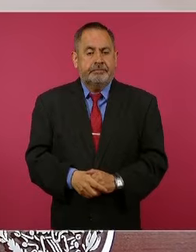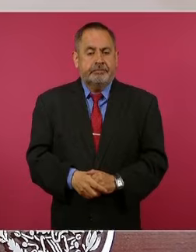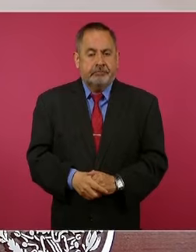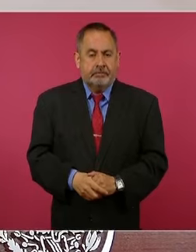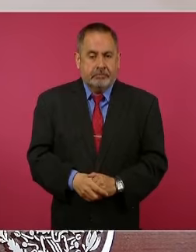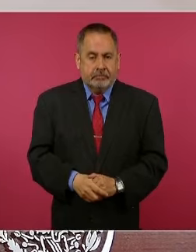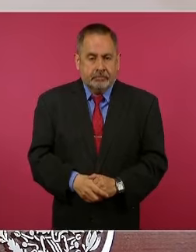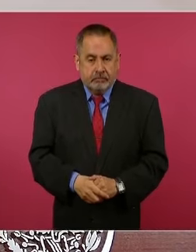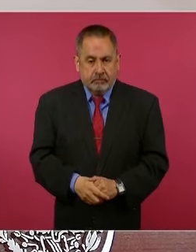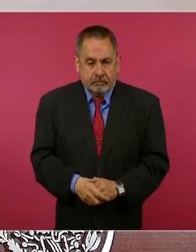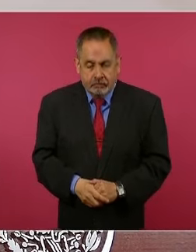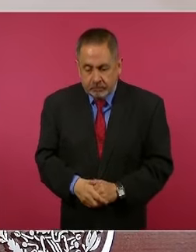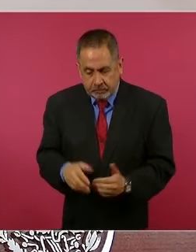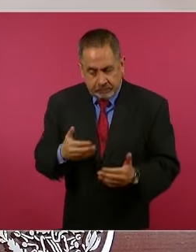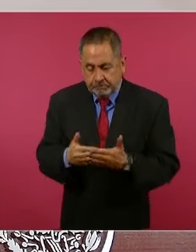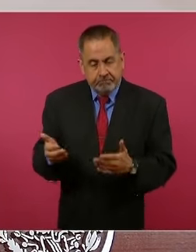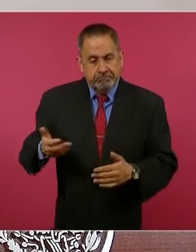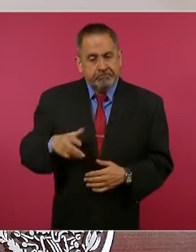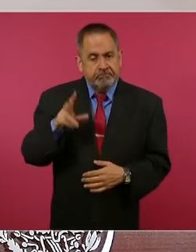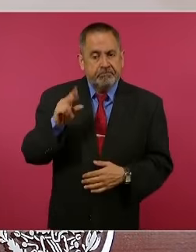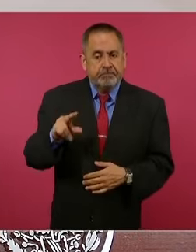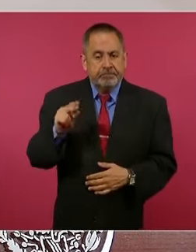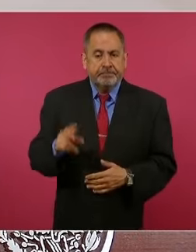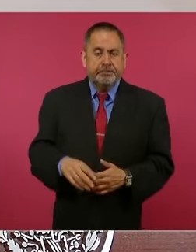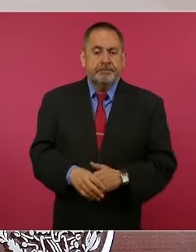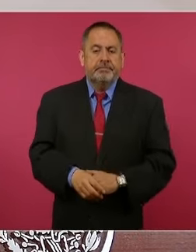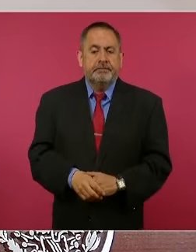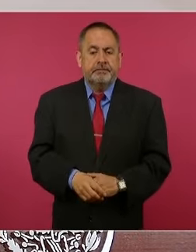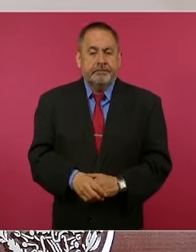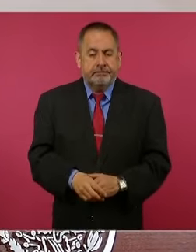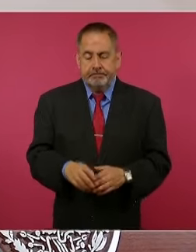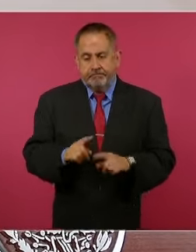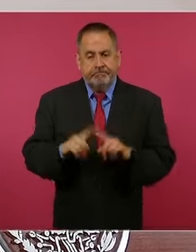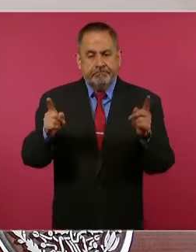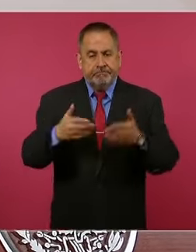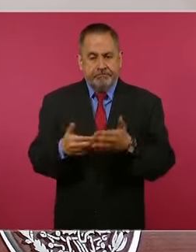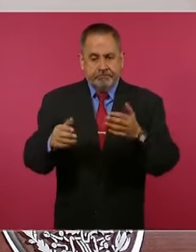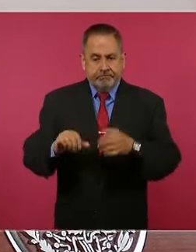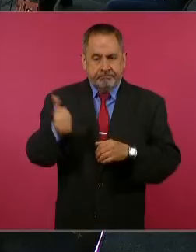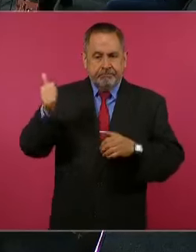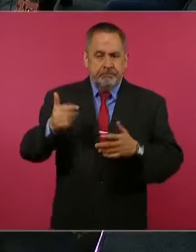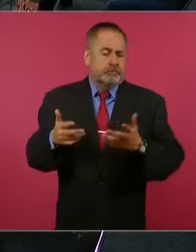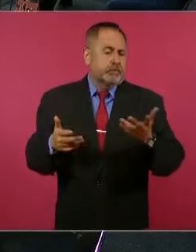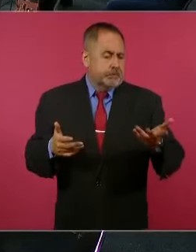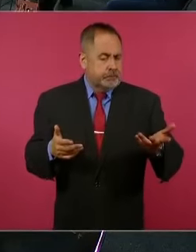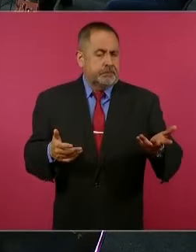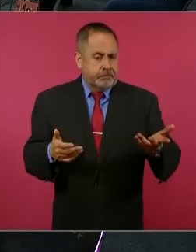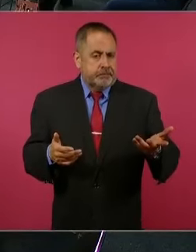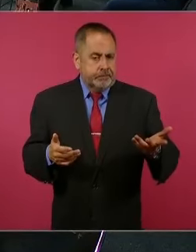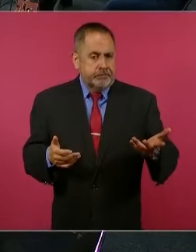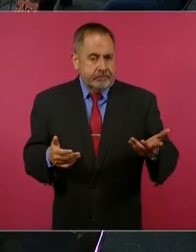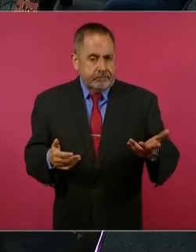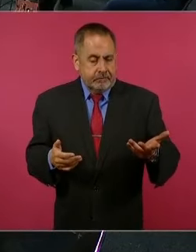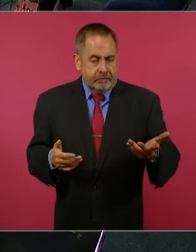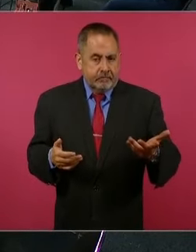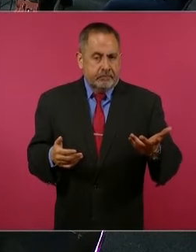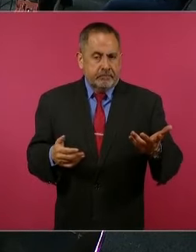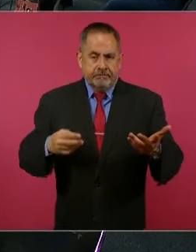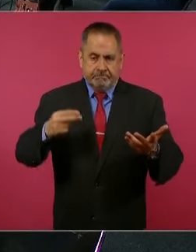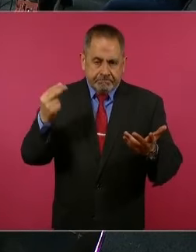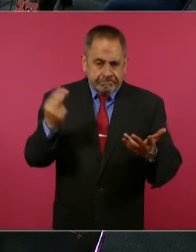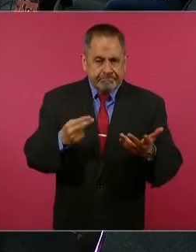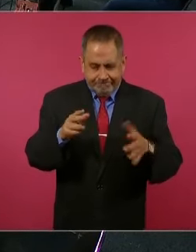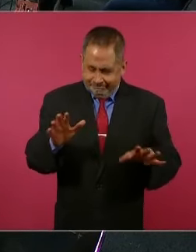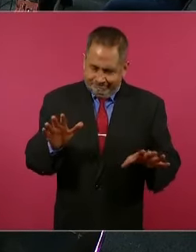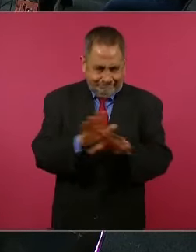resolvían Ahora no ahora es otra cosa entonces sí hay que eh